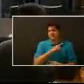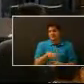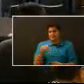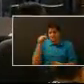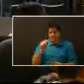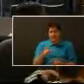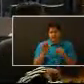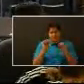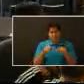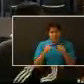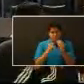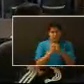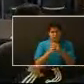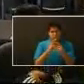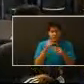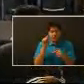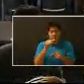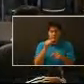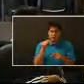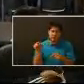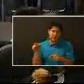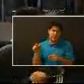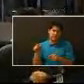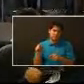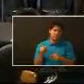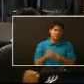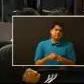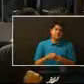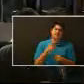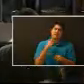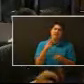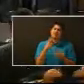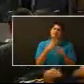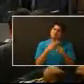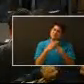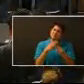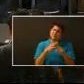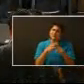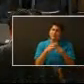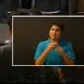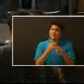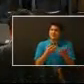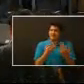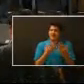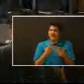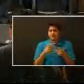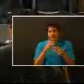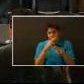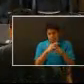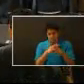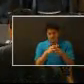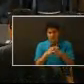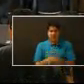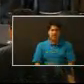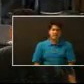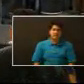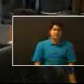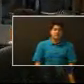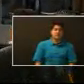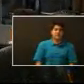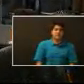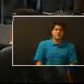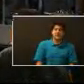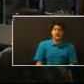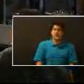orar por ellos. Al hermano Rolando Mora, Claudia Lucía Morales, familia